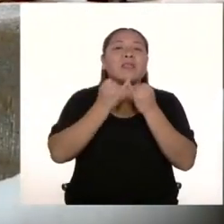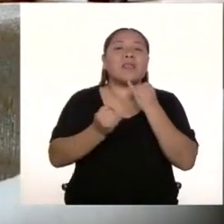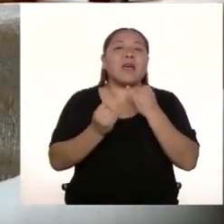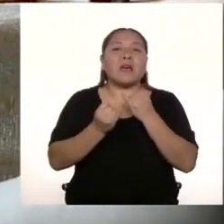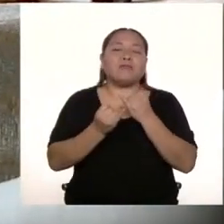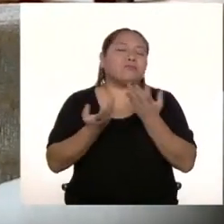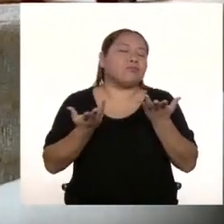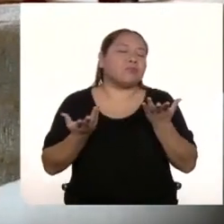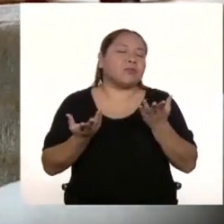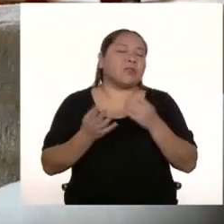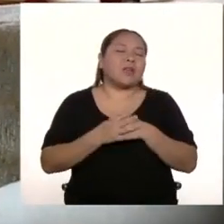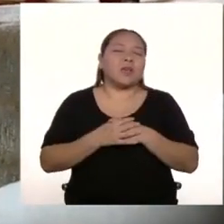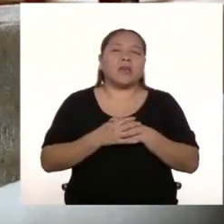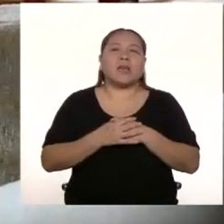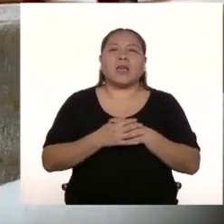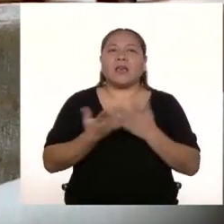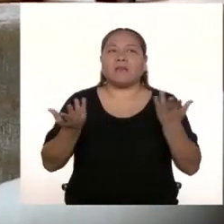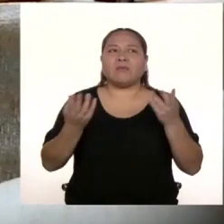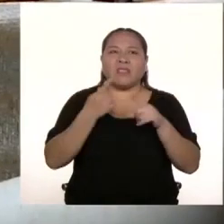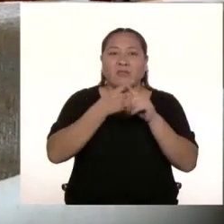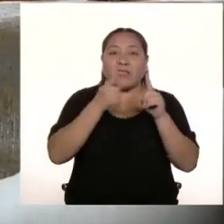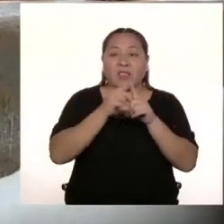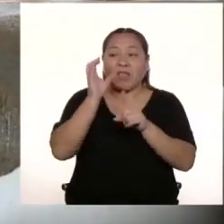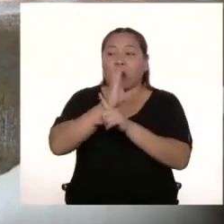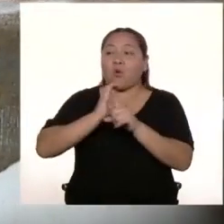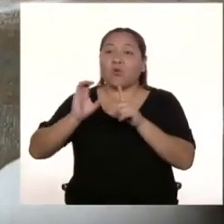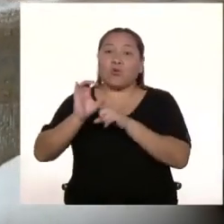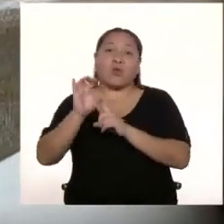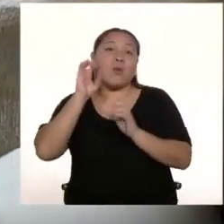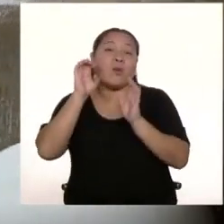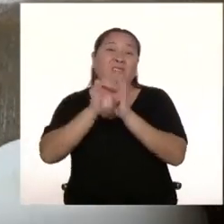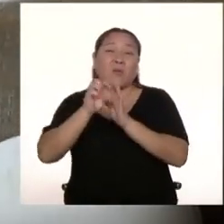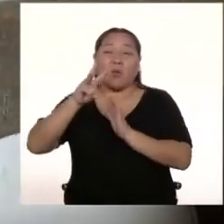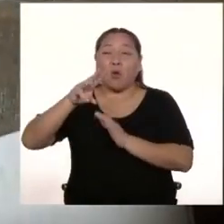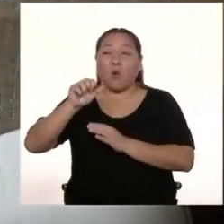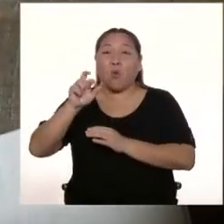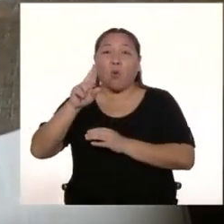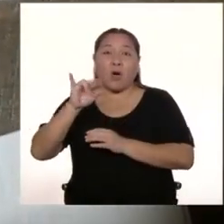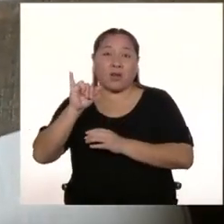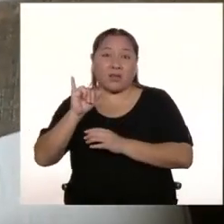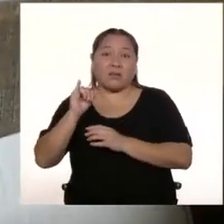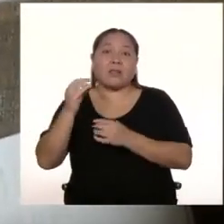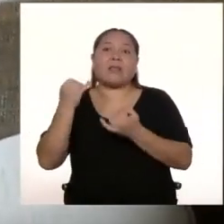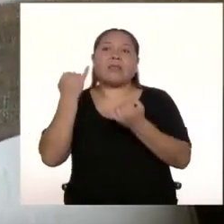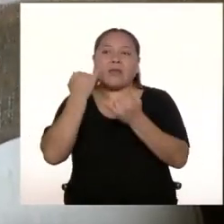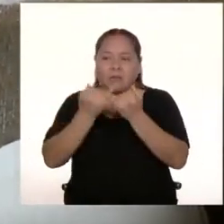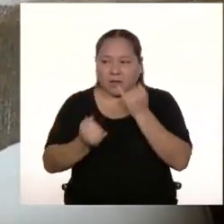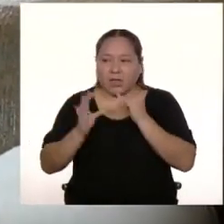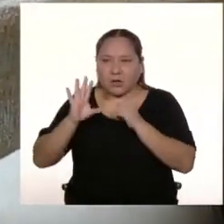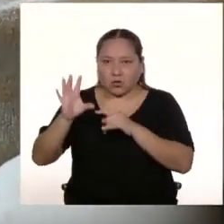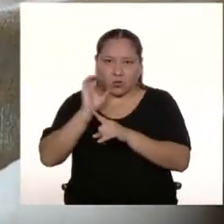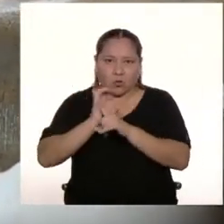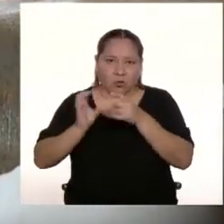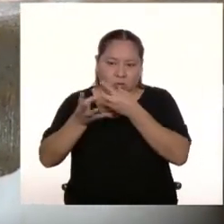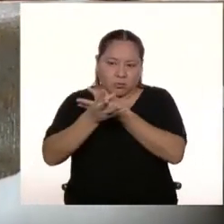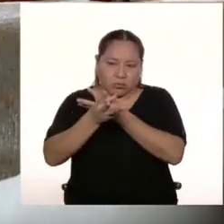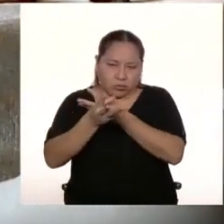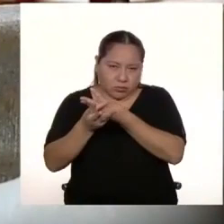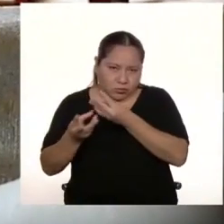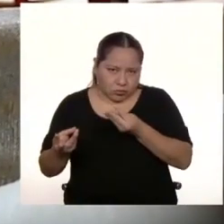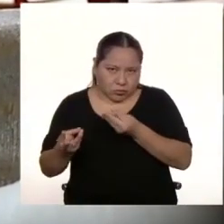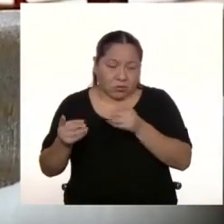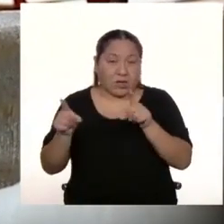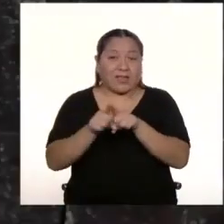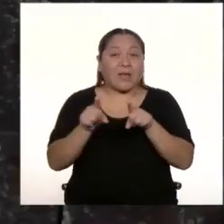importantes organismos políticos como el Imperio Huari y muy correlacionado con el Imperio Huari, el reino